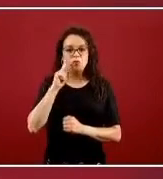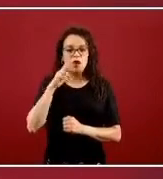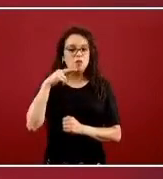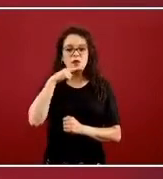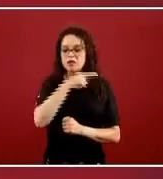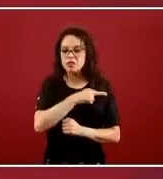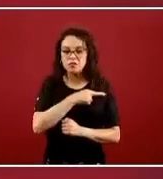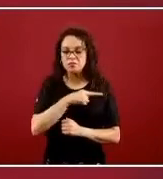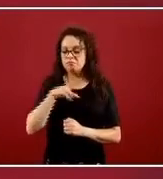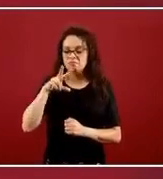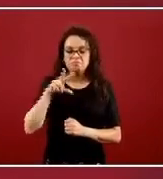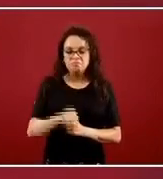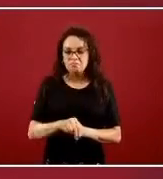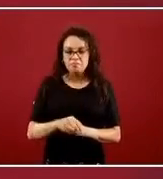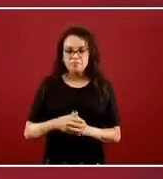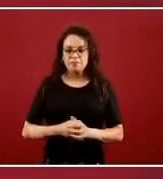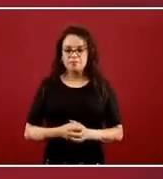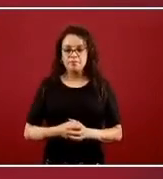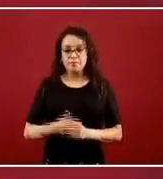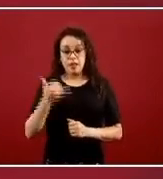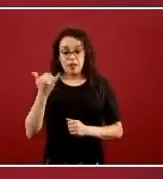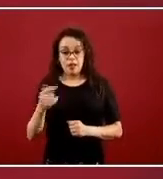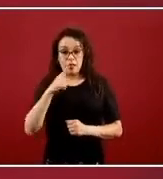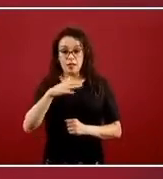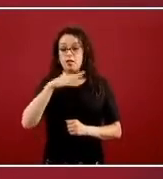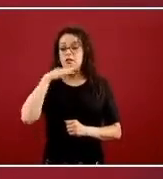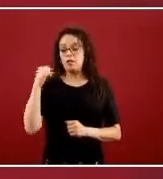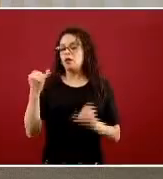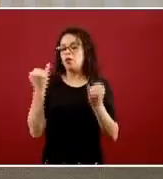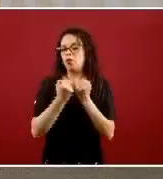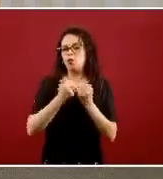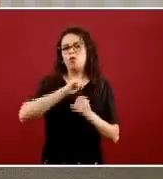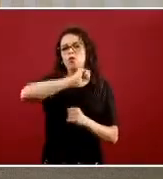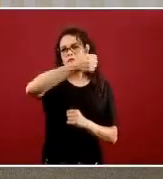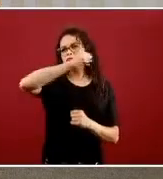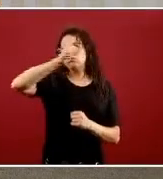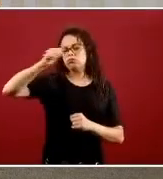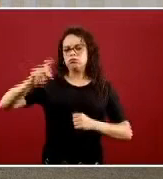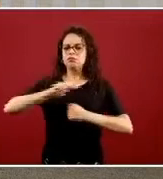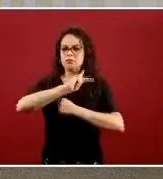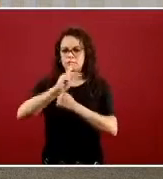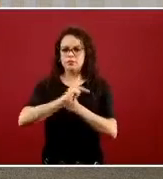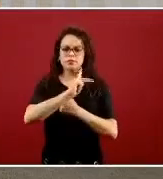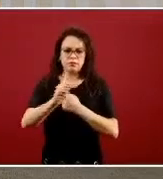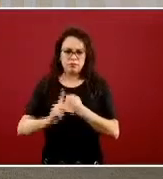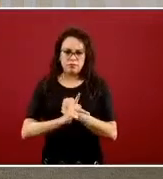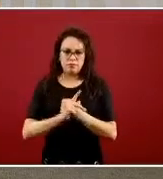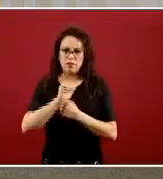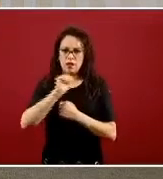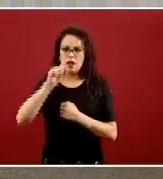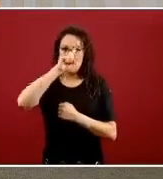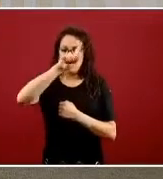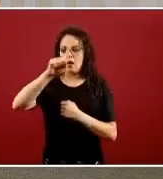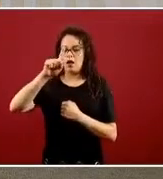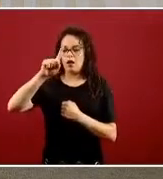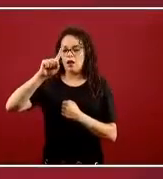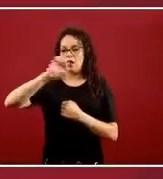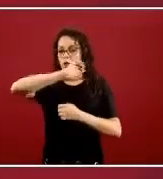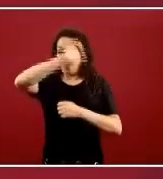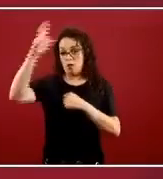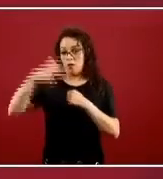que Alemania, igual que la mayoría de los países de la región europea, no